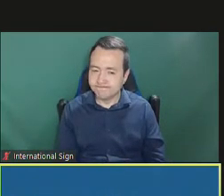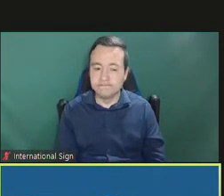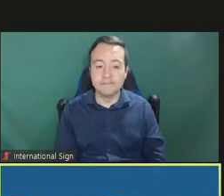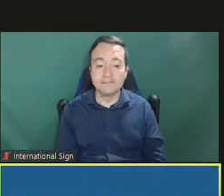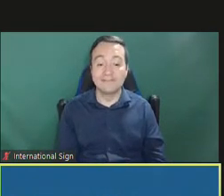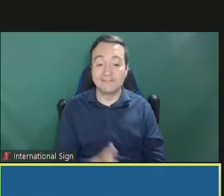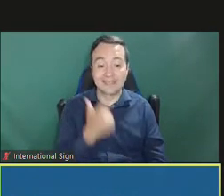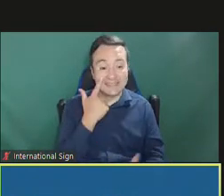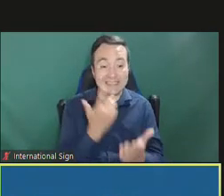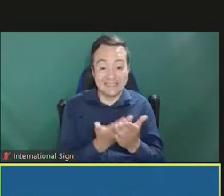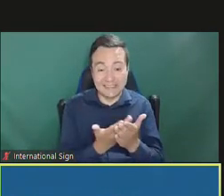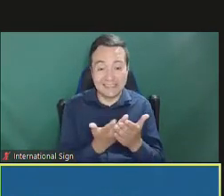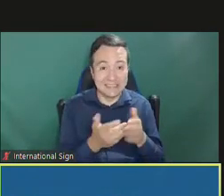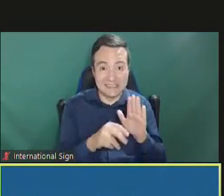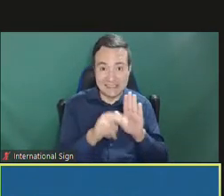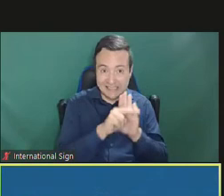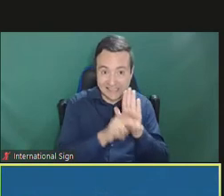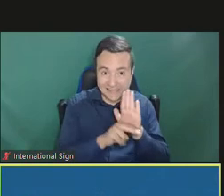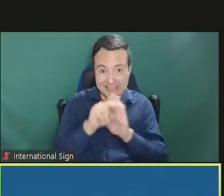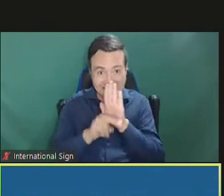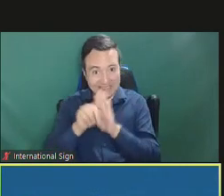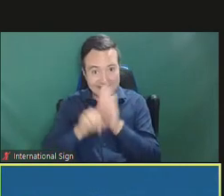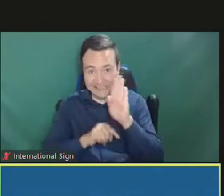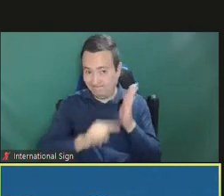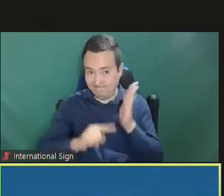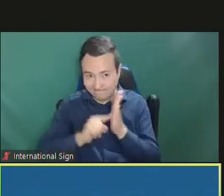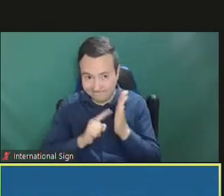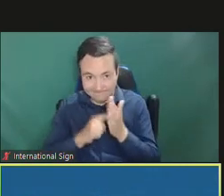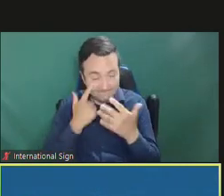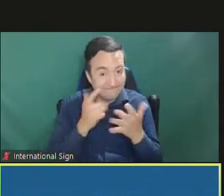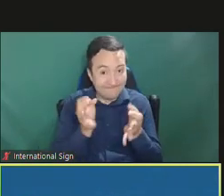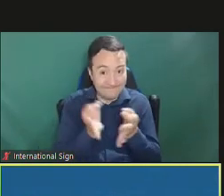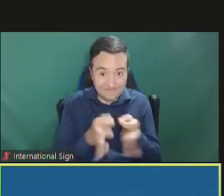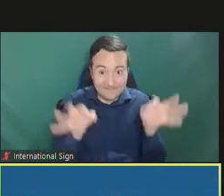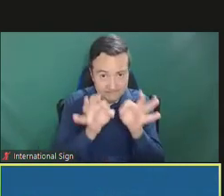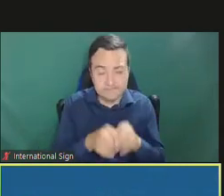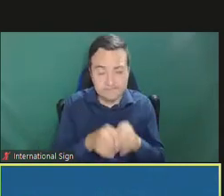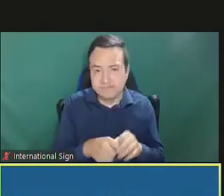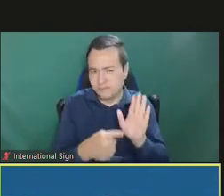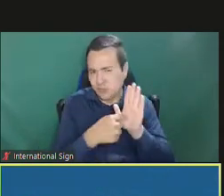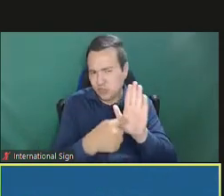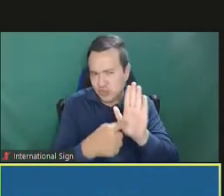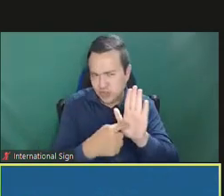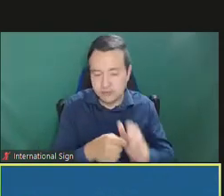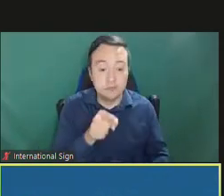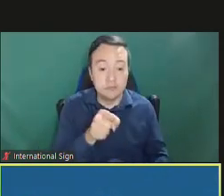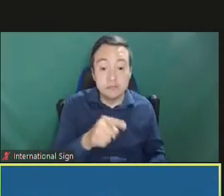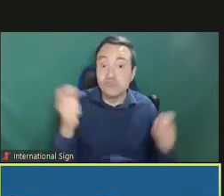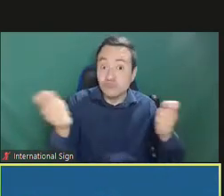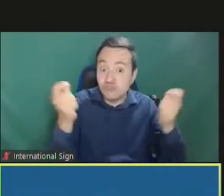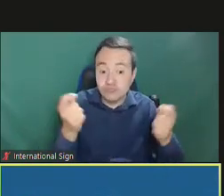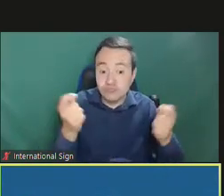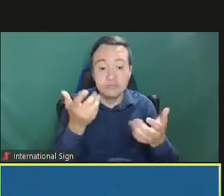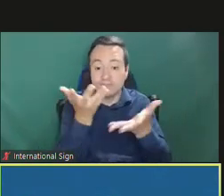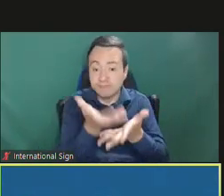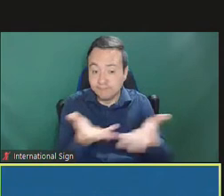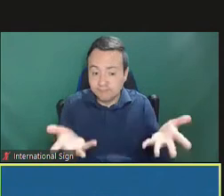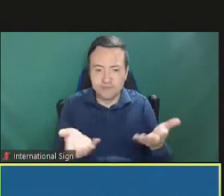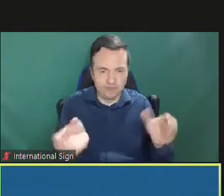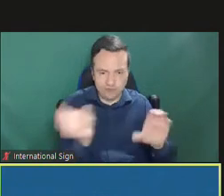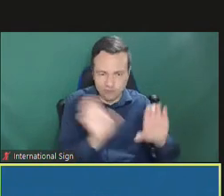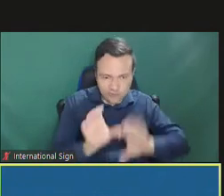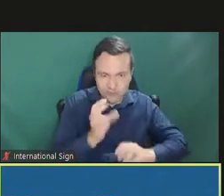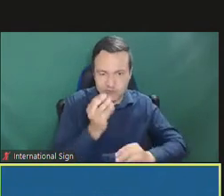octavos y restricciones impuestas sobre productos poco saludables es alguna medida importante el marq